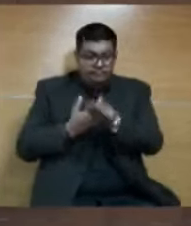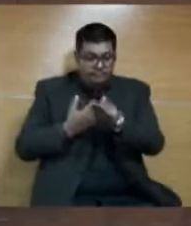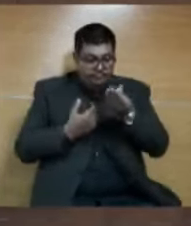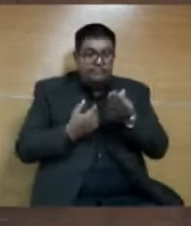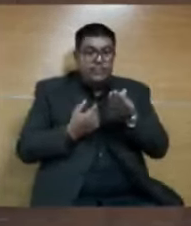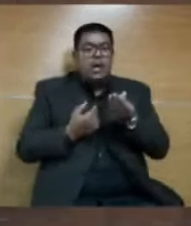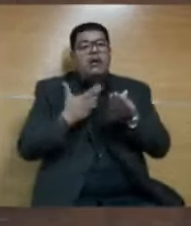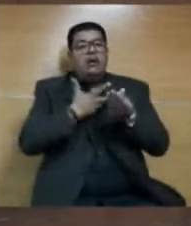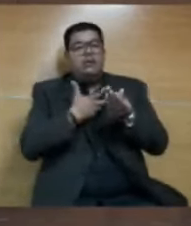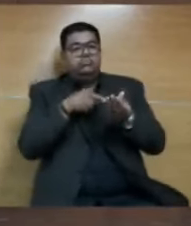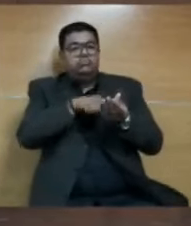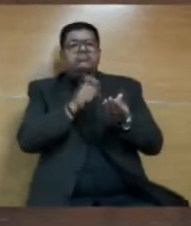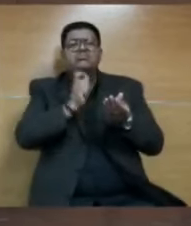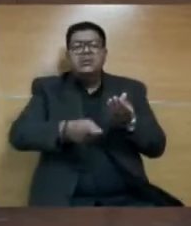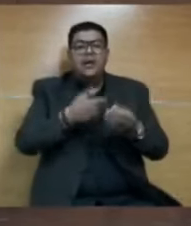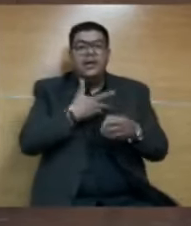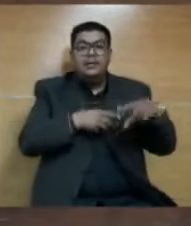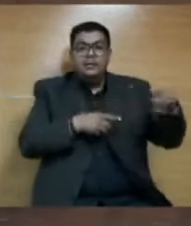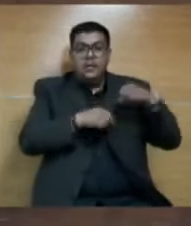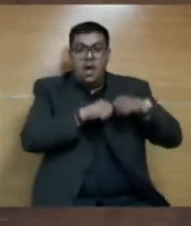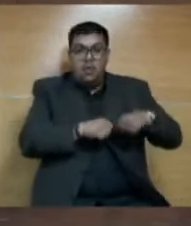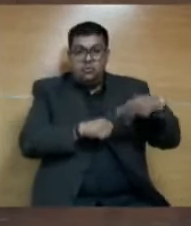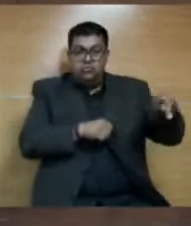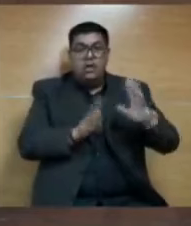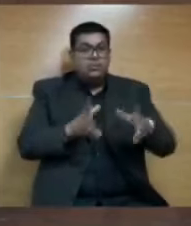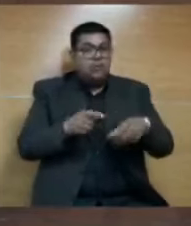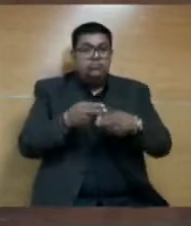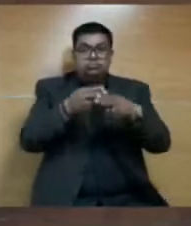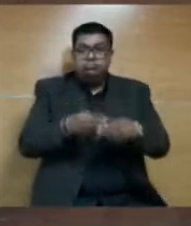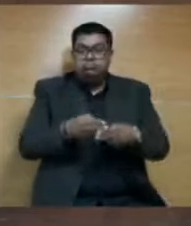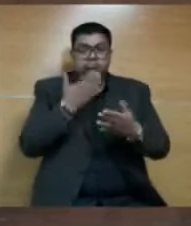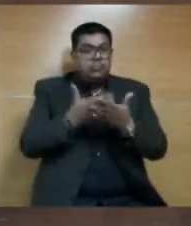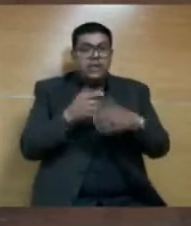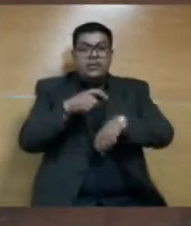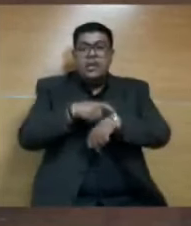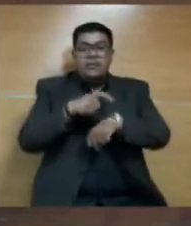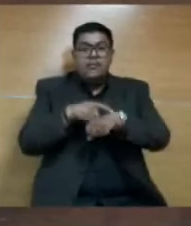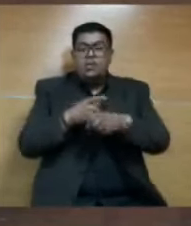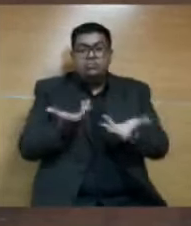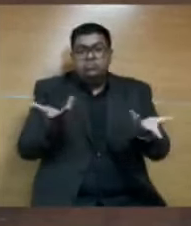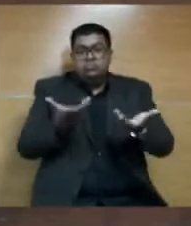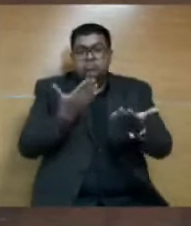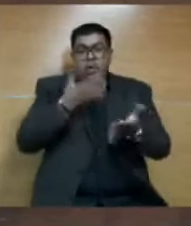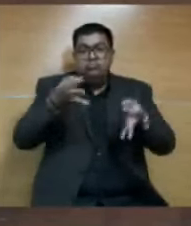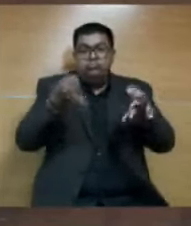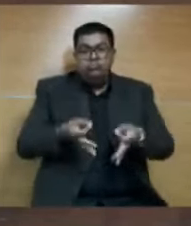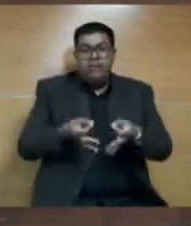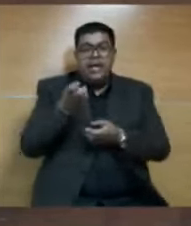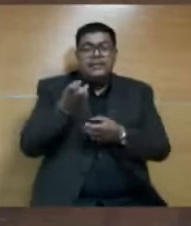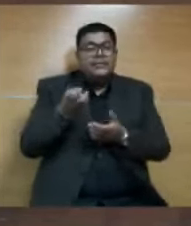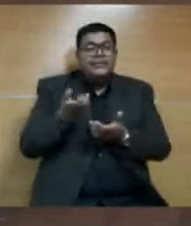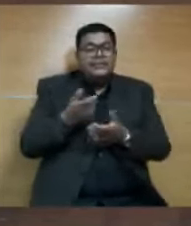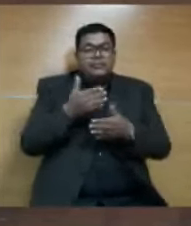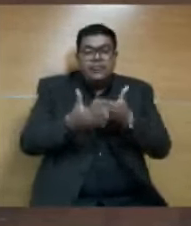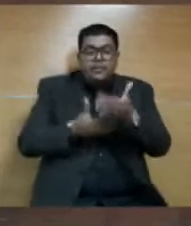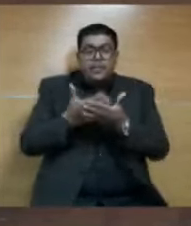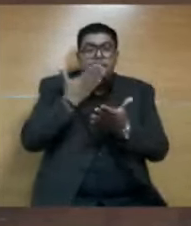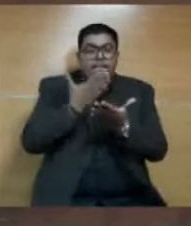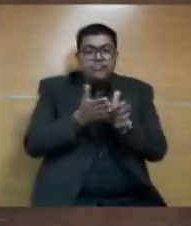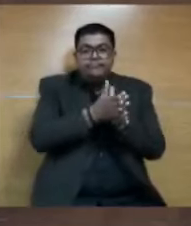expediente, se concluye que las autoridades han cumplido con los plazos y procedimientos establecidos, garantizando el debido proceso